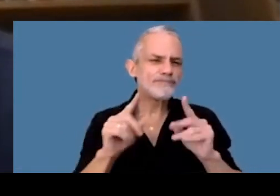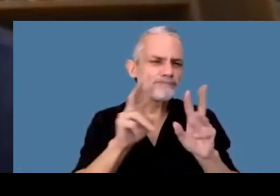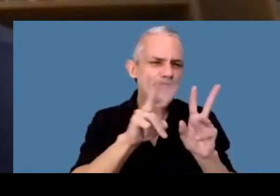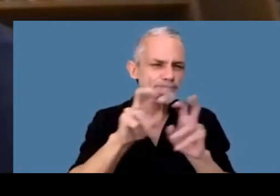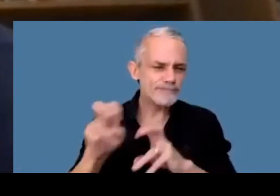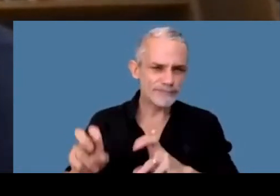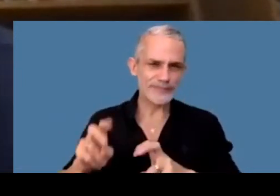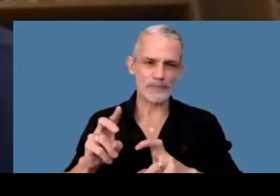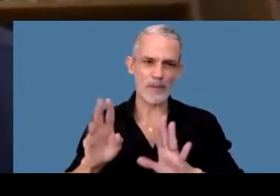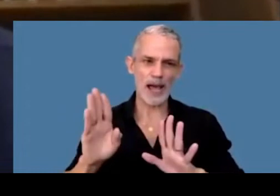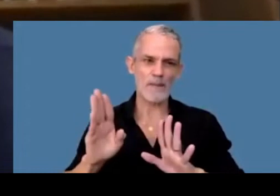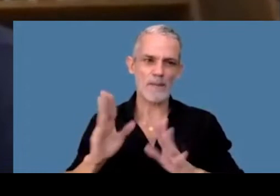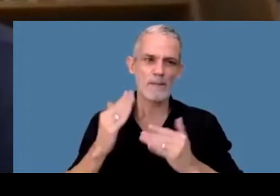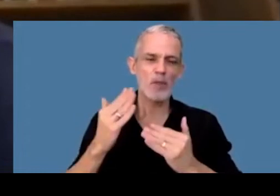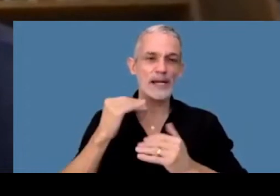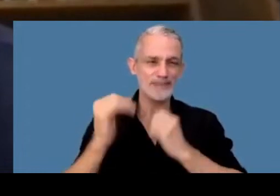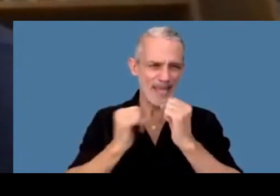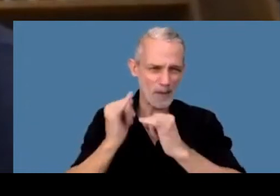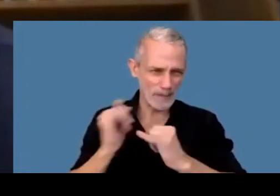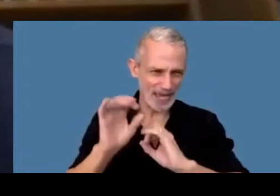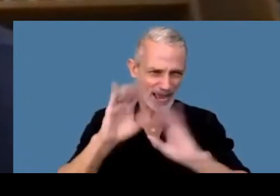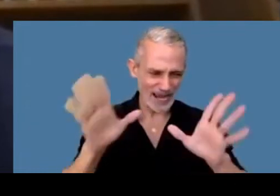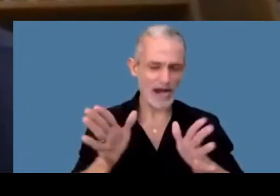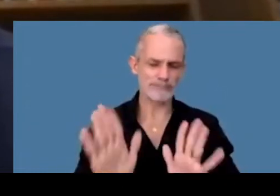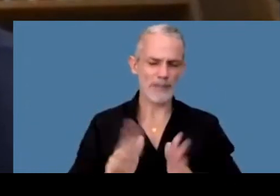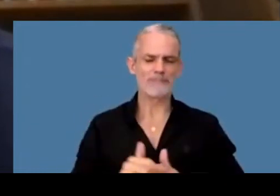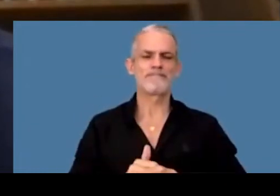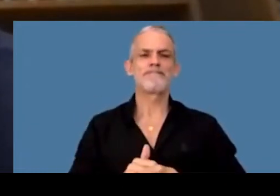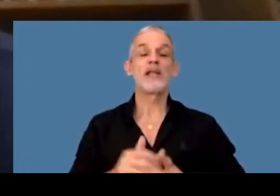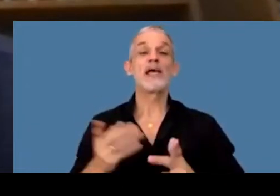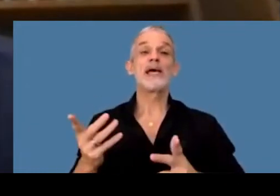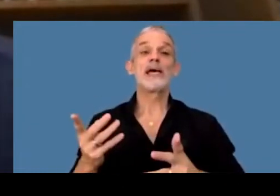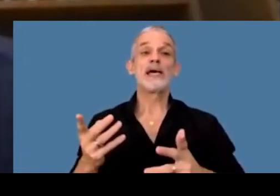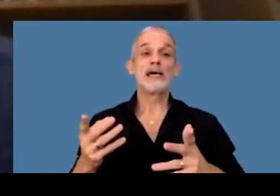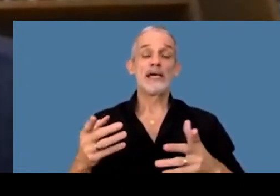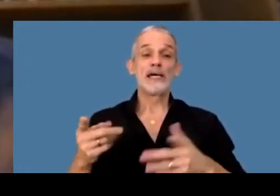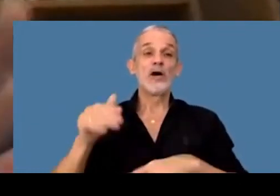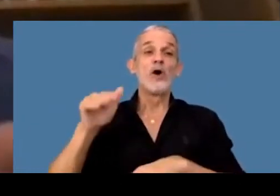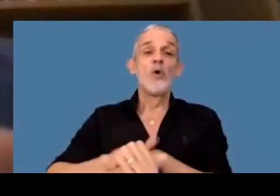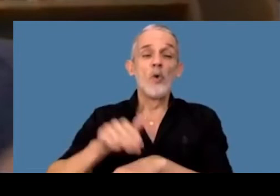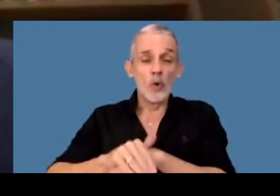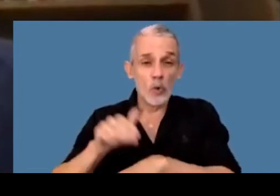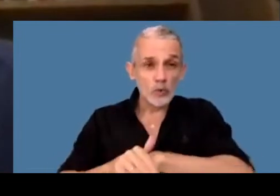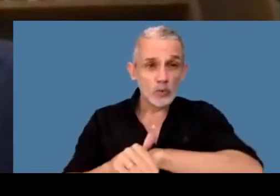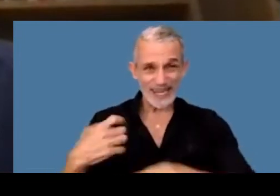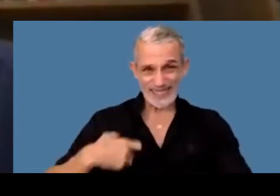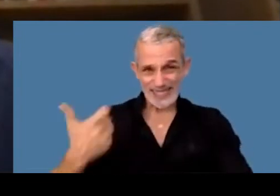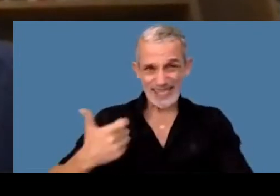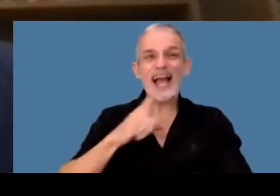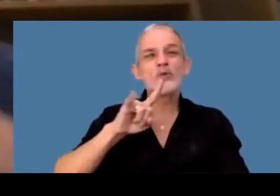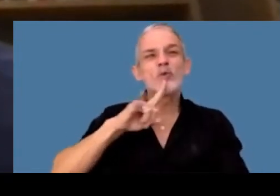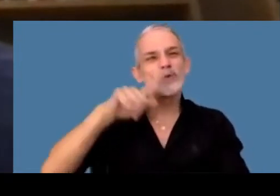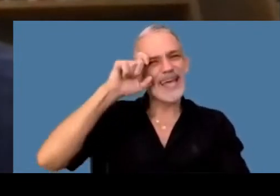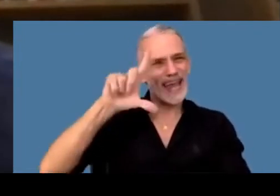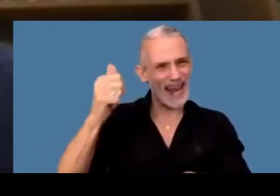para trabajar. En términos de tutela sindical, vamos a ver, en términos de tutela